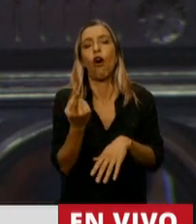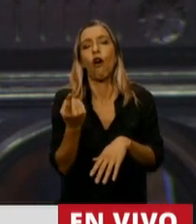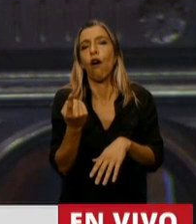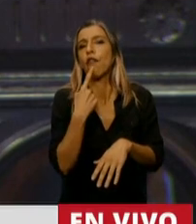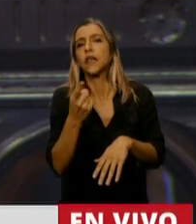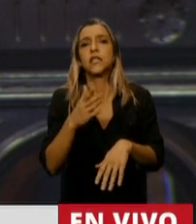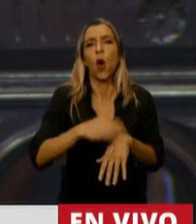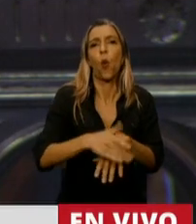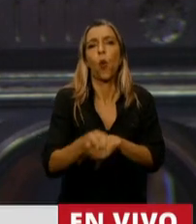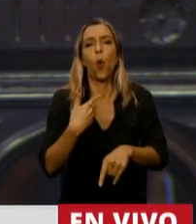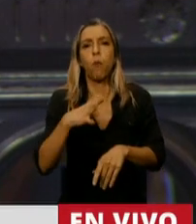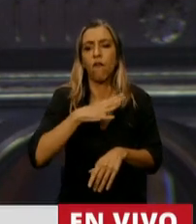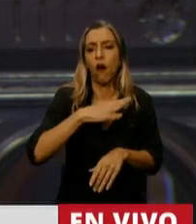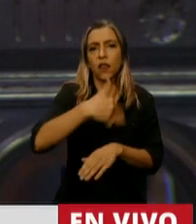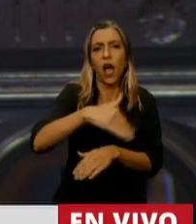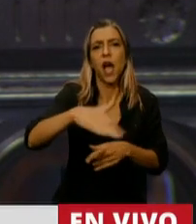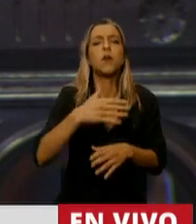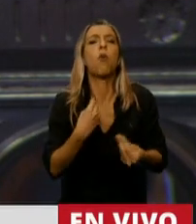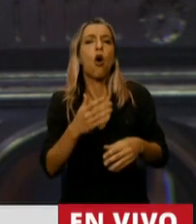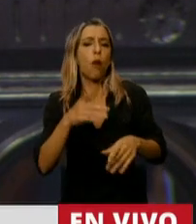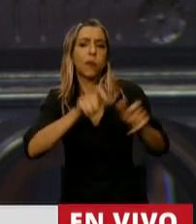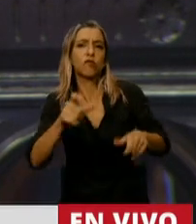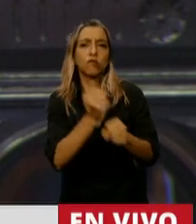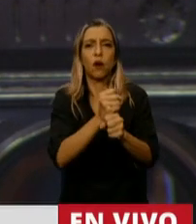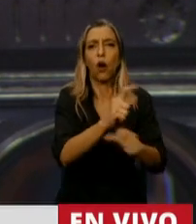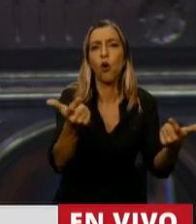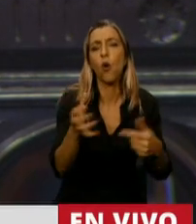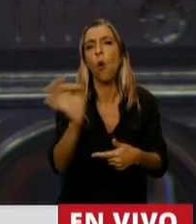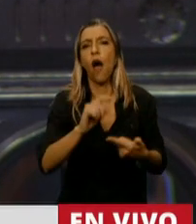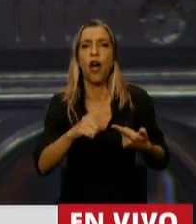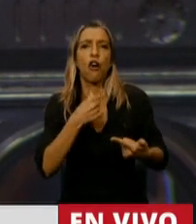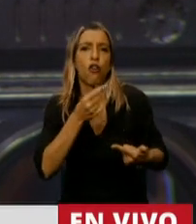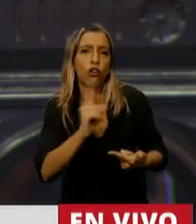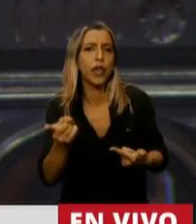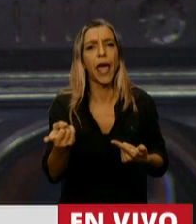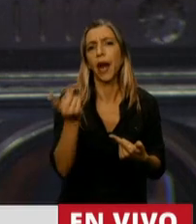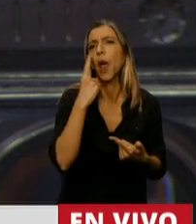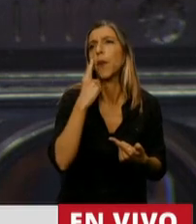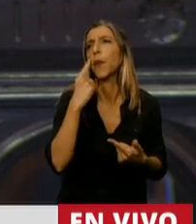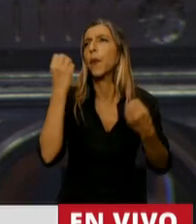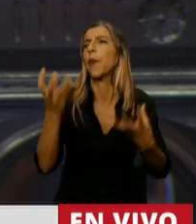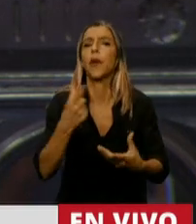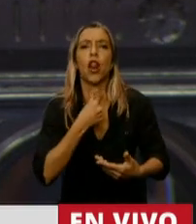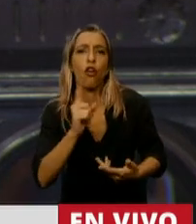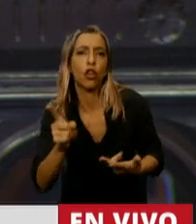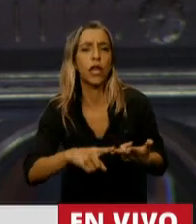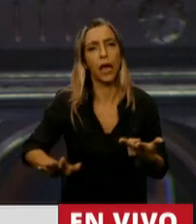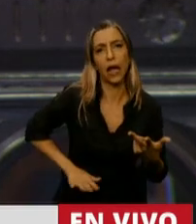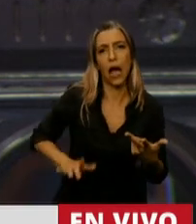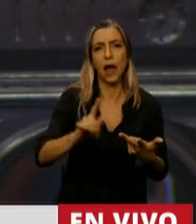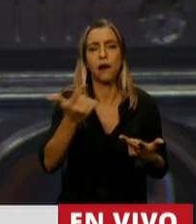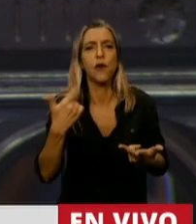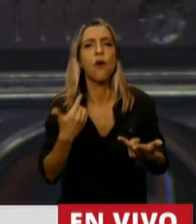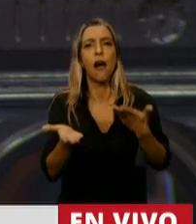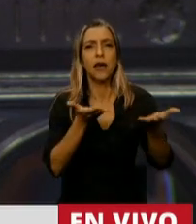del problema de urbanización es de la gente, que no trabaja o que no tiene ganas de vivir bien o que no tiene ganas de tener